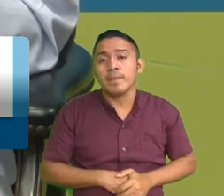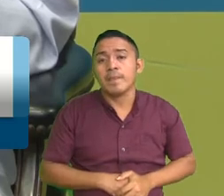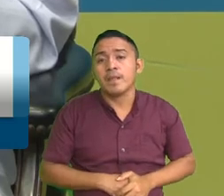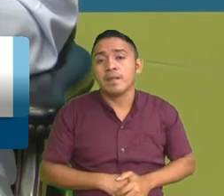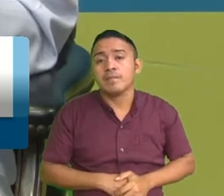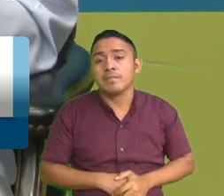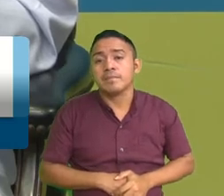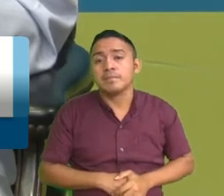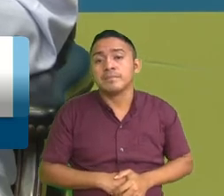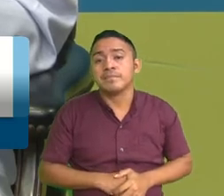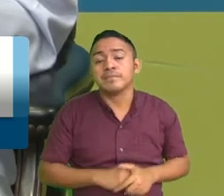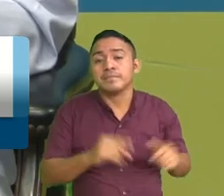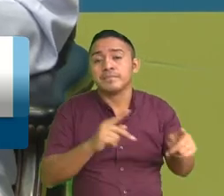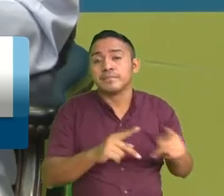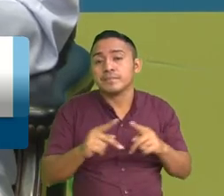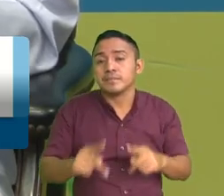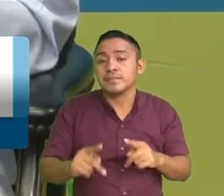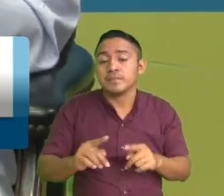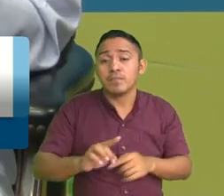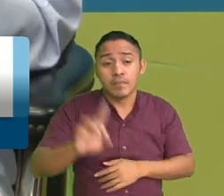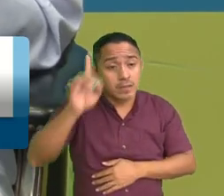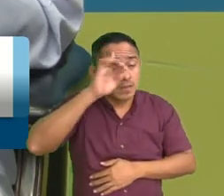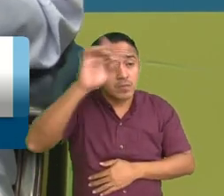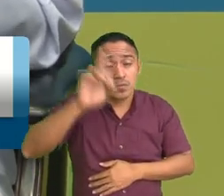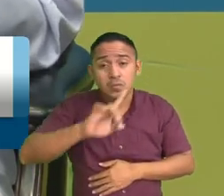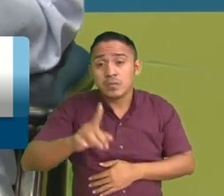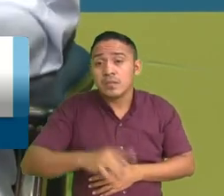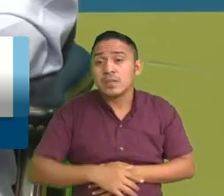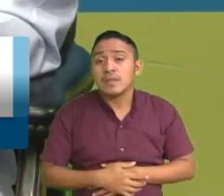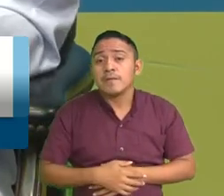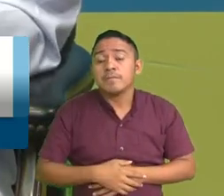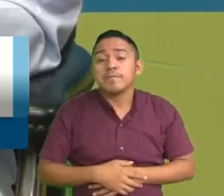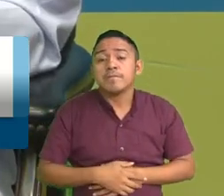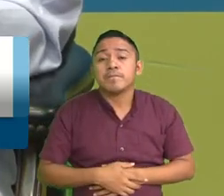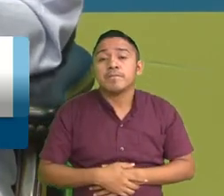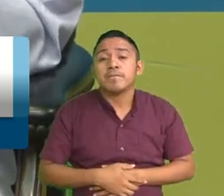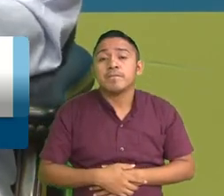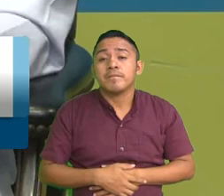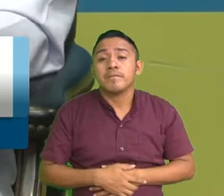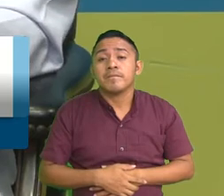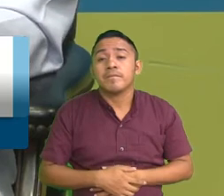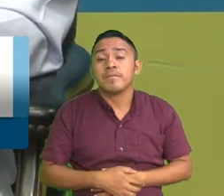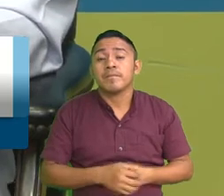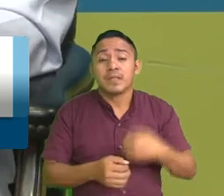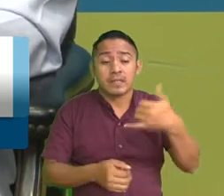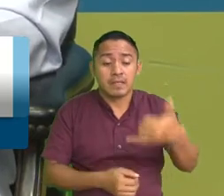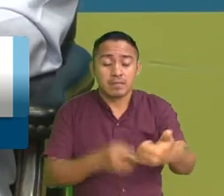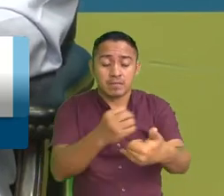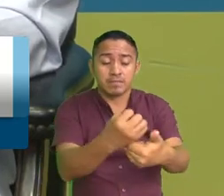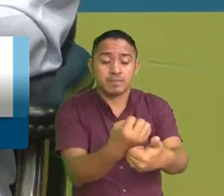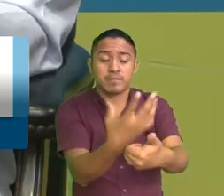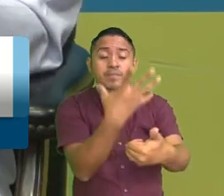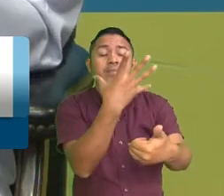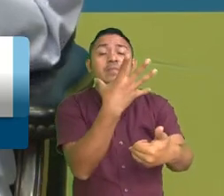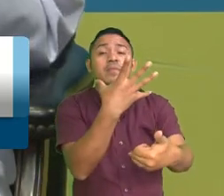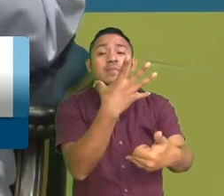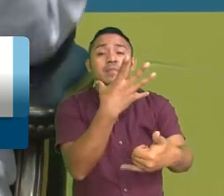parte de la población no sabe que la señal de luz que emiten estos